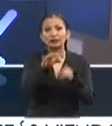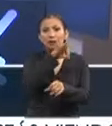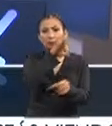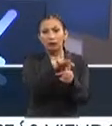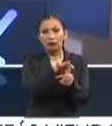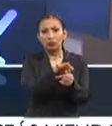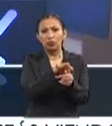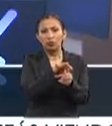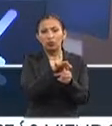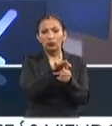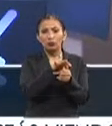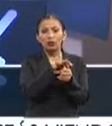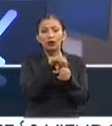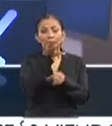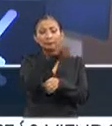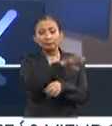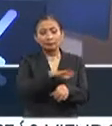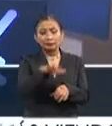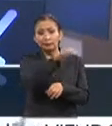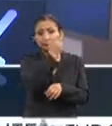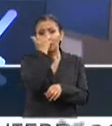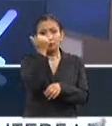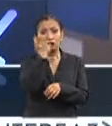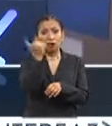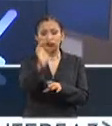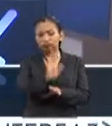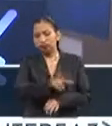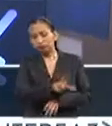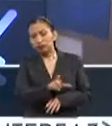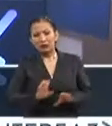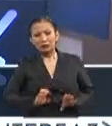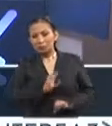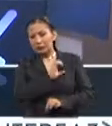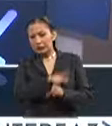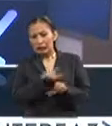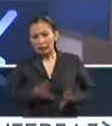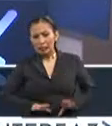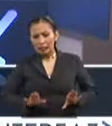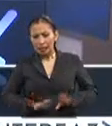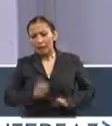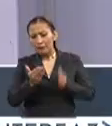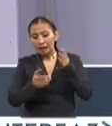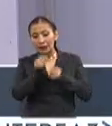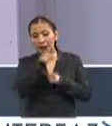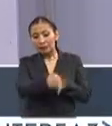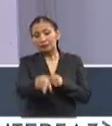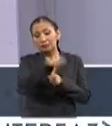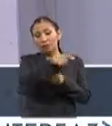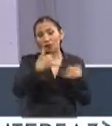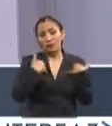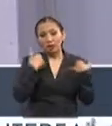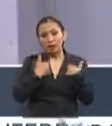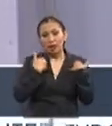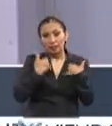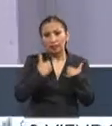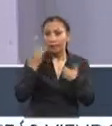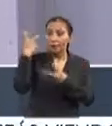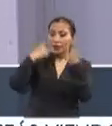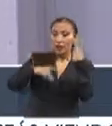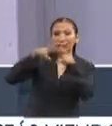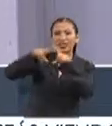Chapingo, que es una población estudiantil con características muy particulares. En muchos casos se trata de jóvenes que